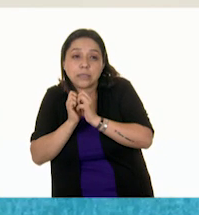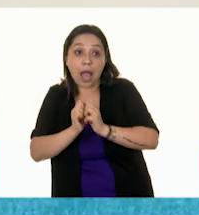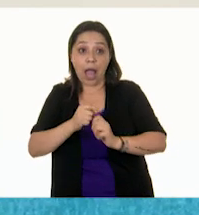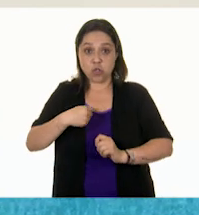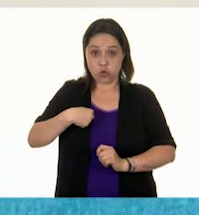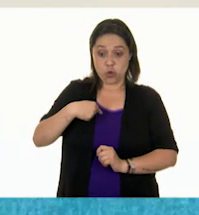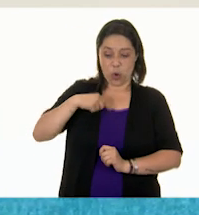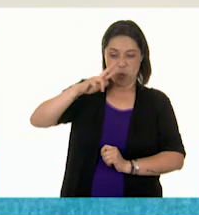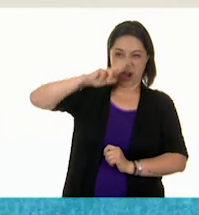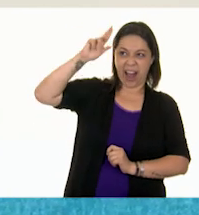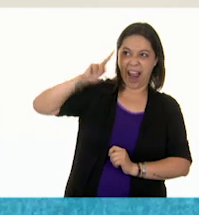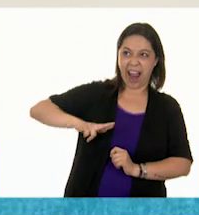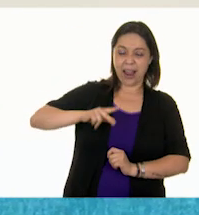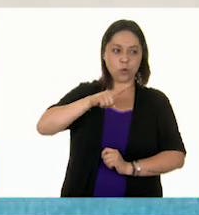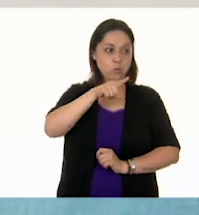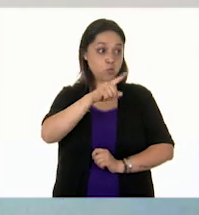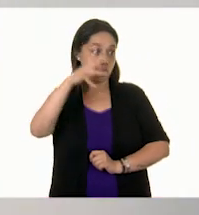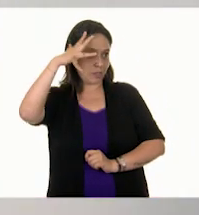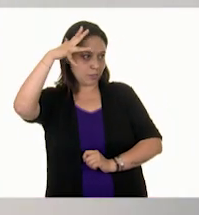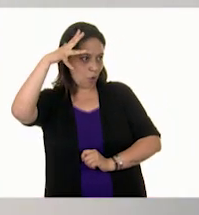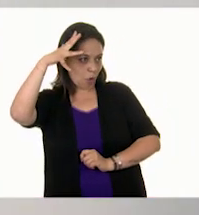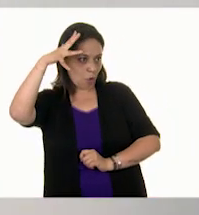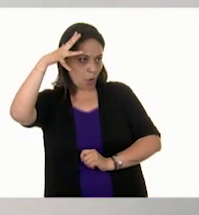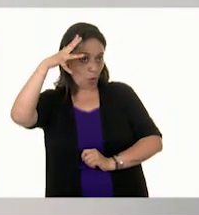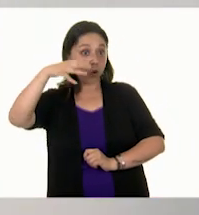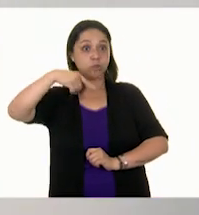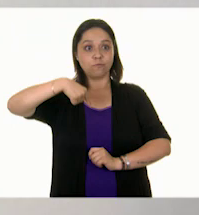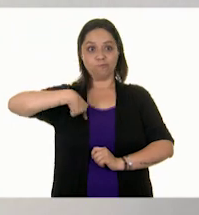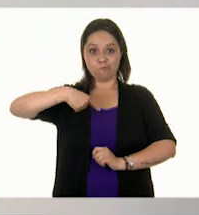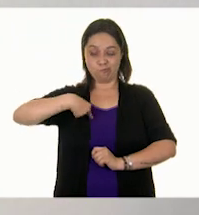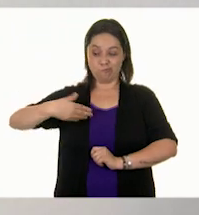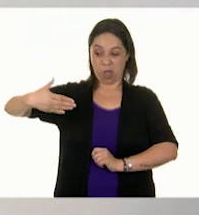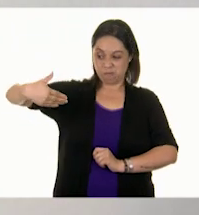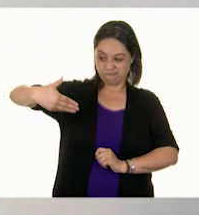tu sol. Yo pescado,